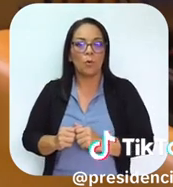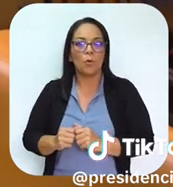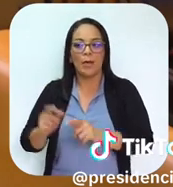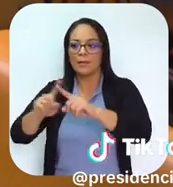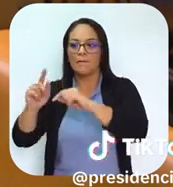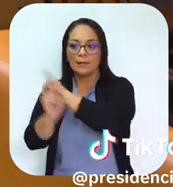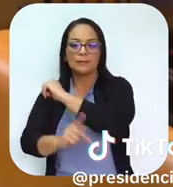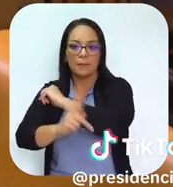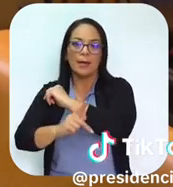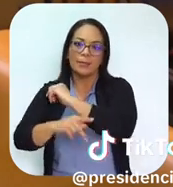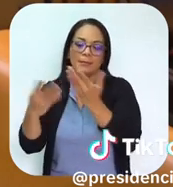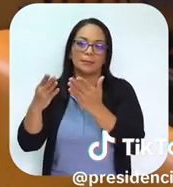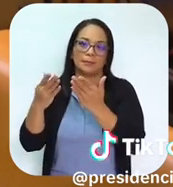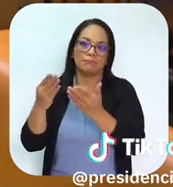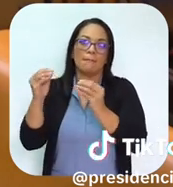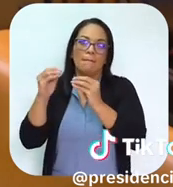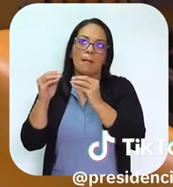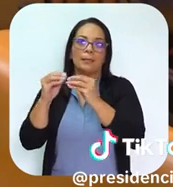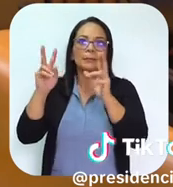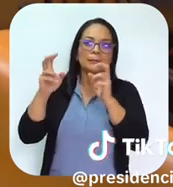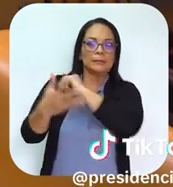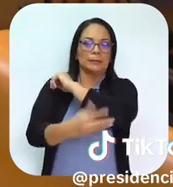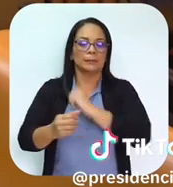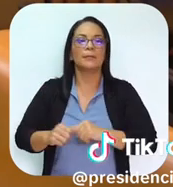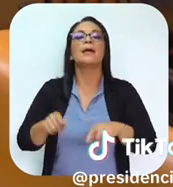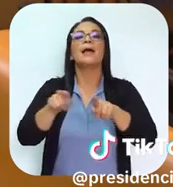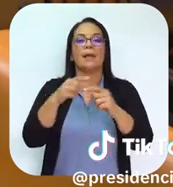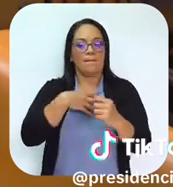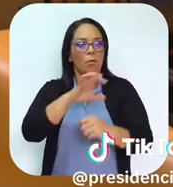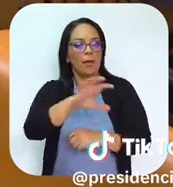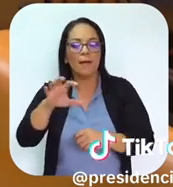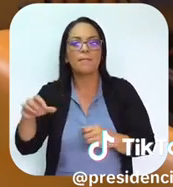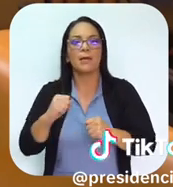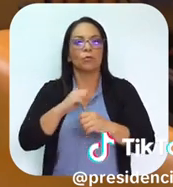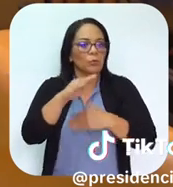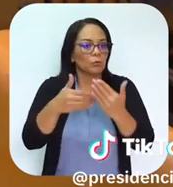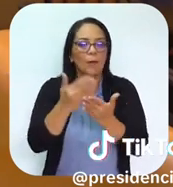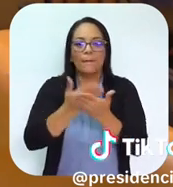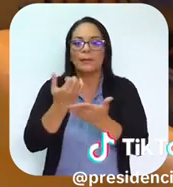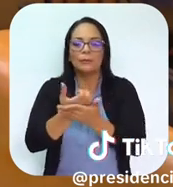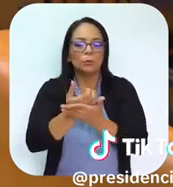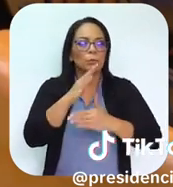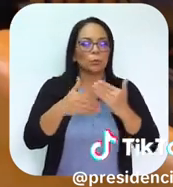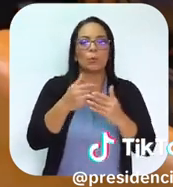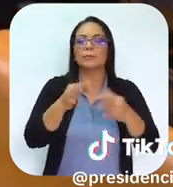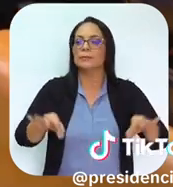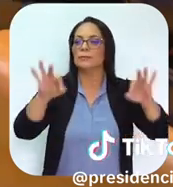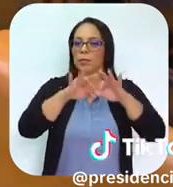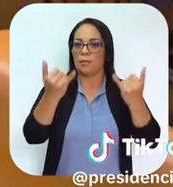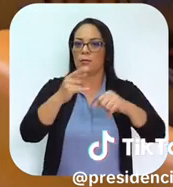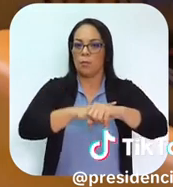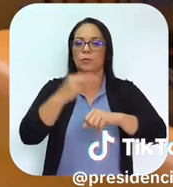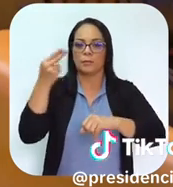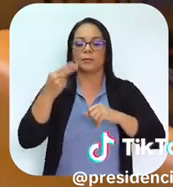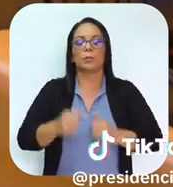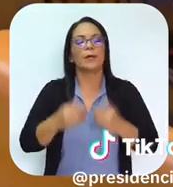que habita en los países de renta media como Costa Rica la inclusión y el empoderamiento efectivo de esta población la más joven de la